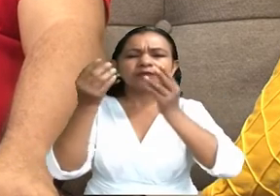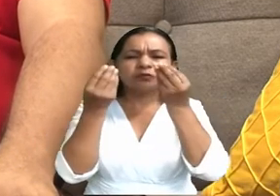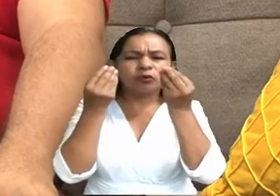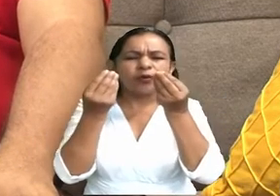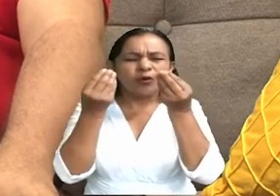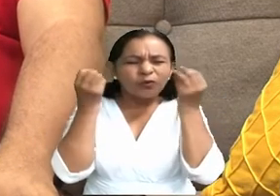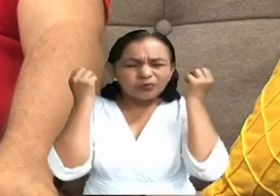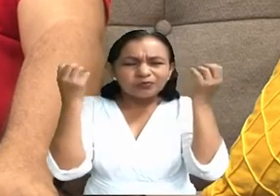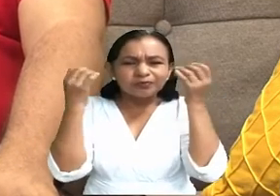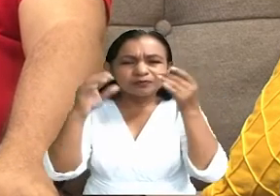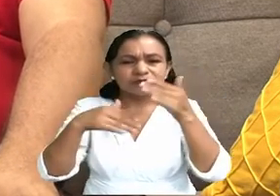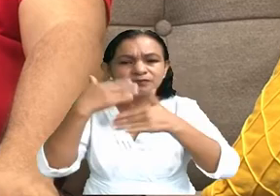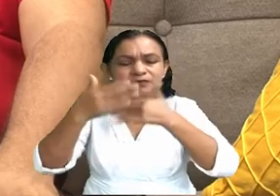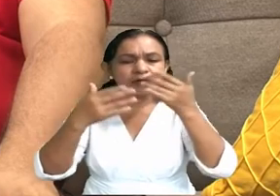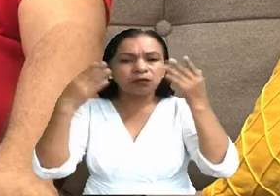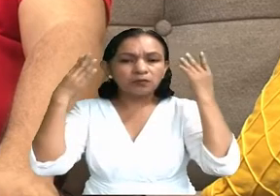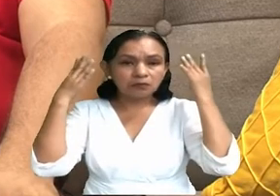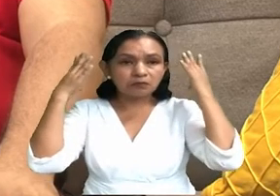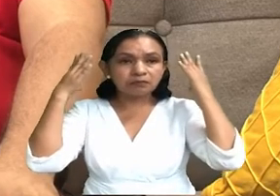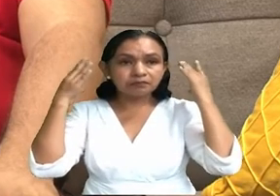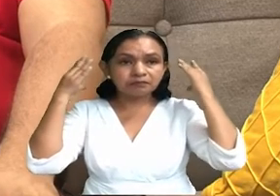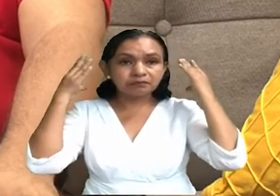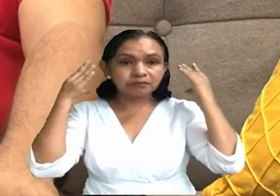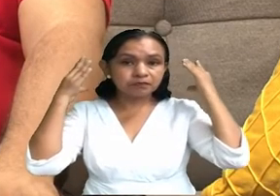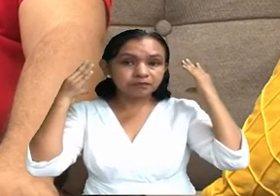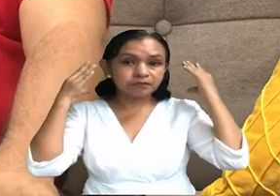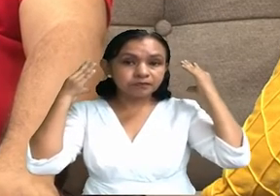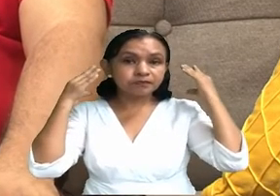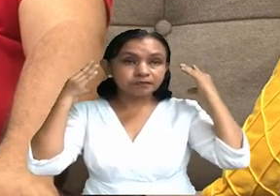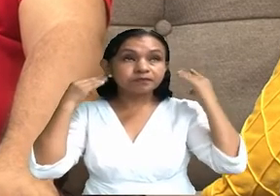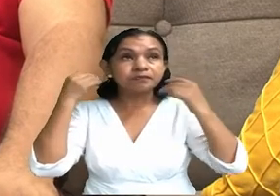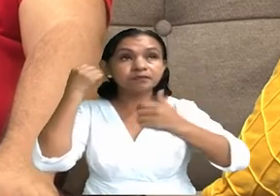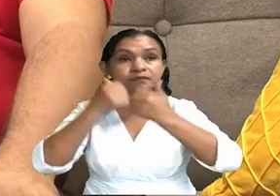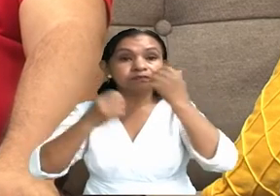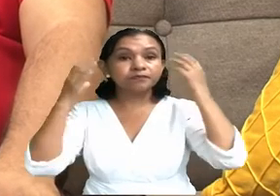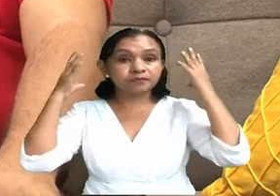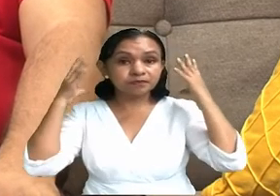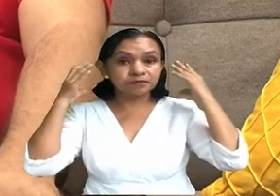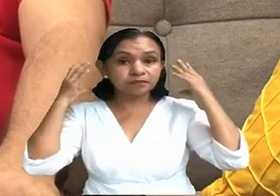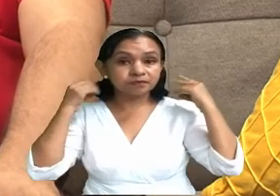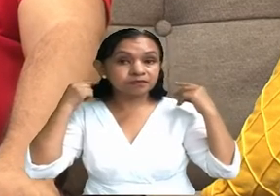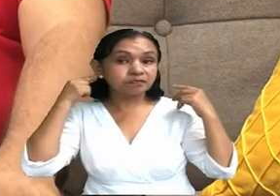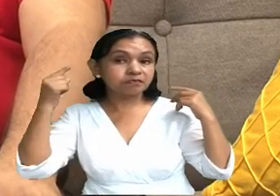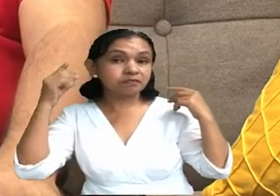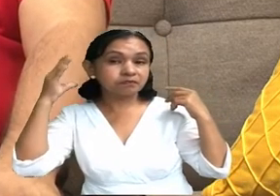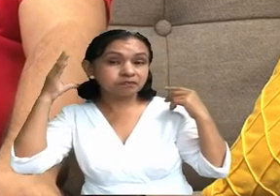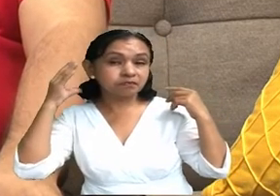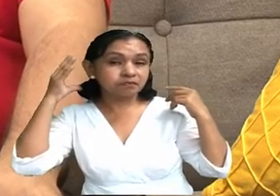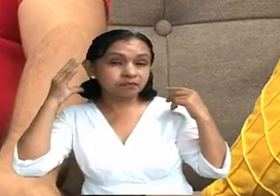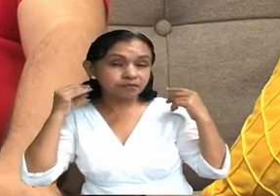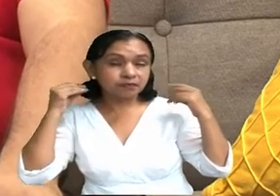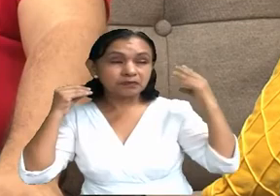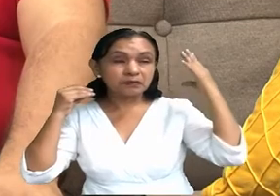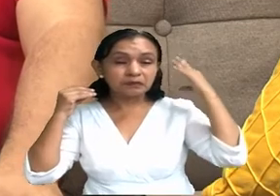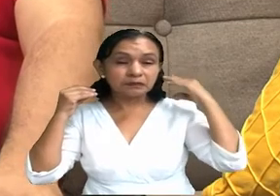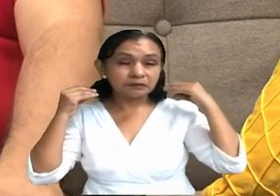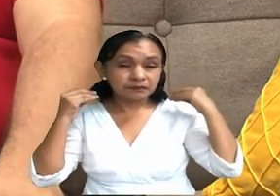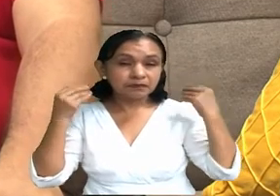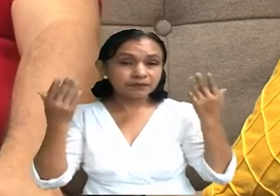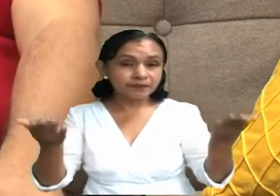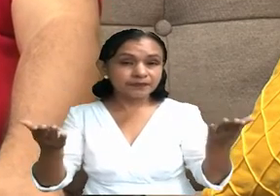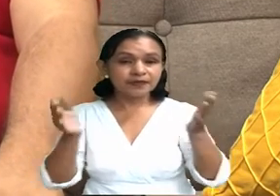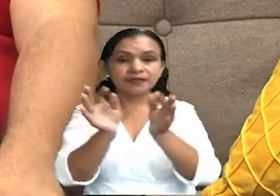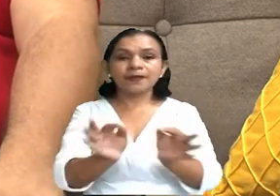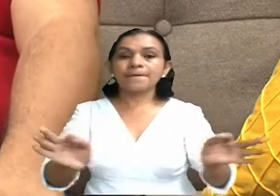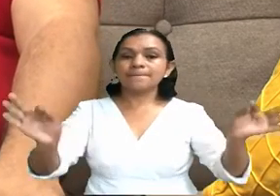lo largo del tiempo van provocando trastornos en nuestra capacidad de escuchar, de oír, ¿verdad? Y se hace